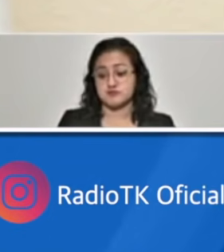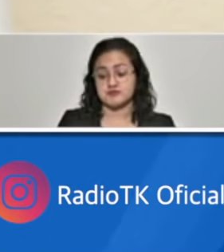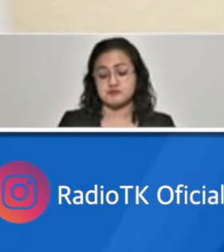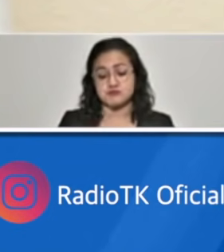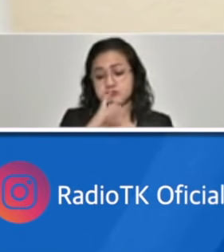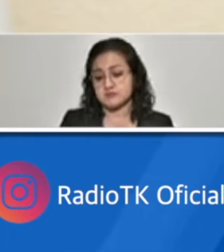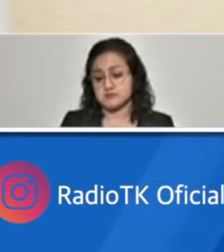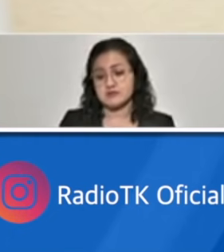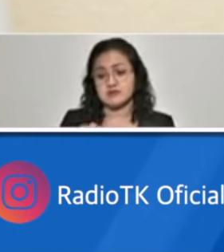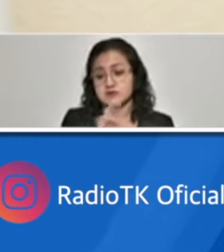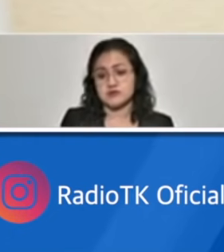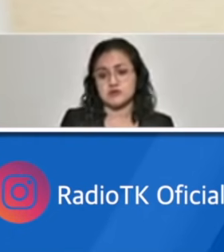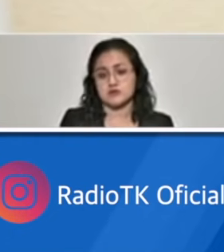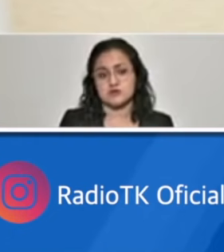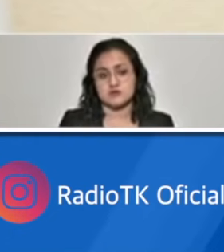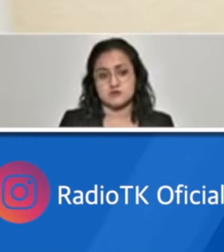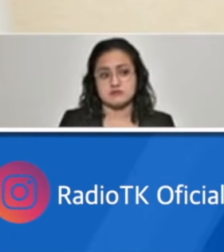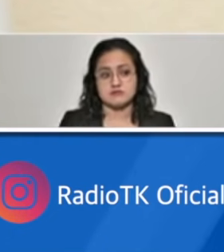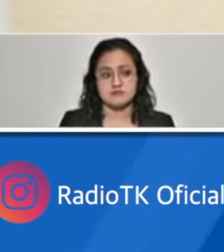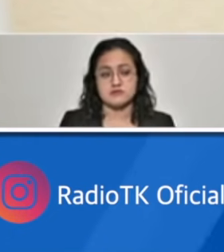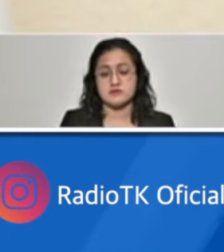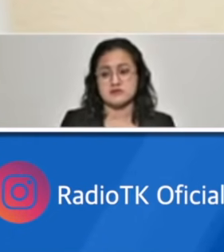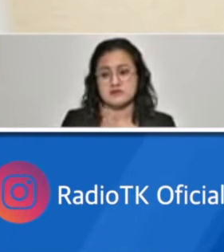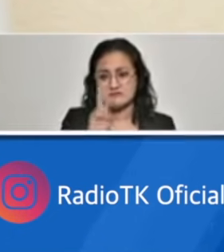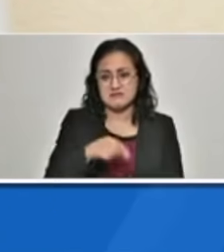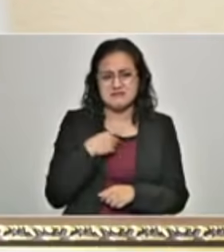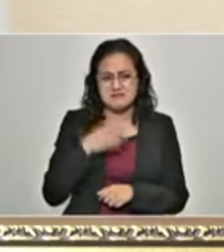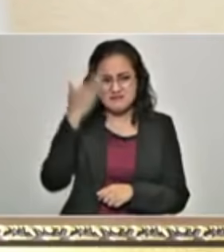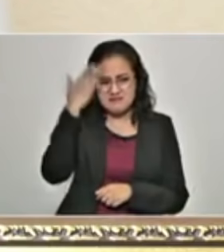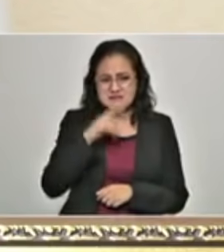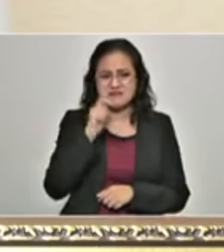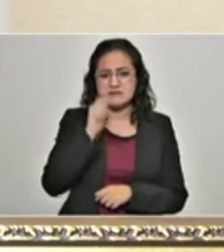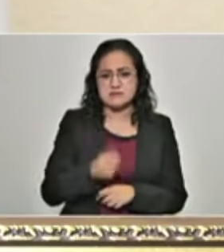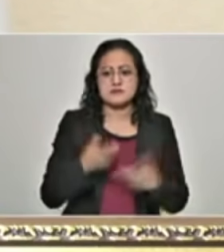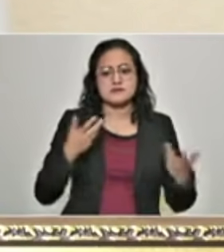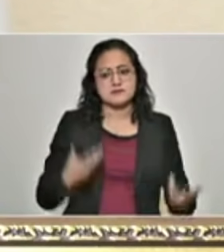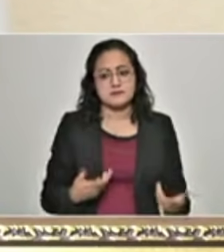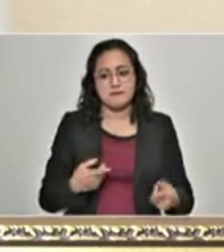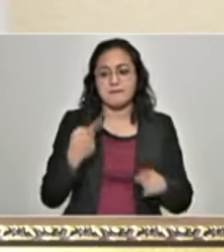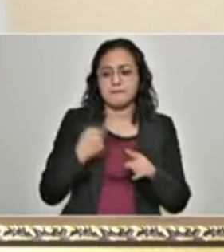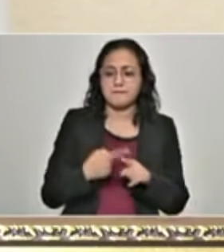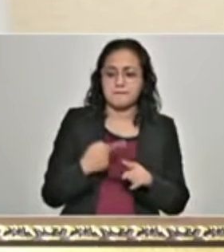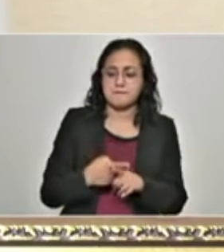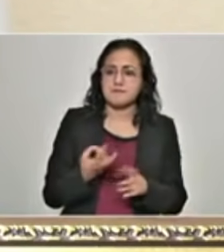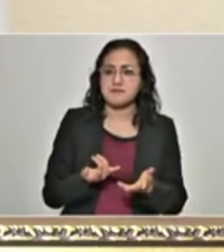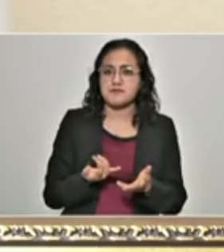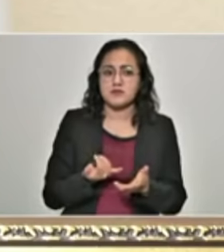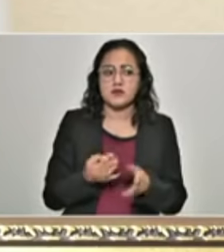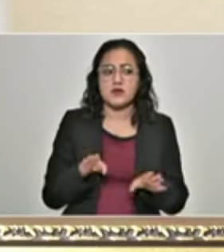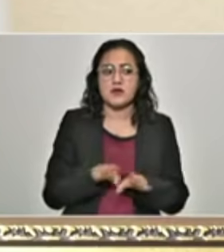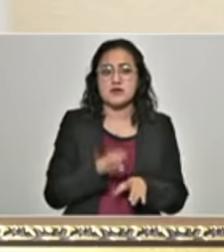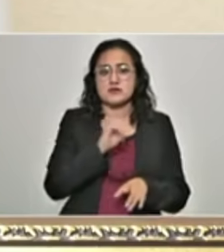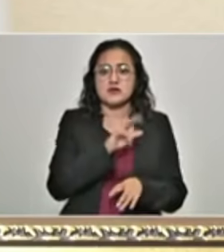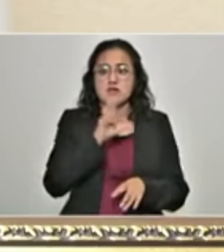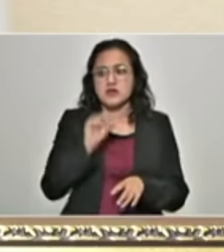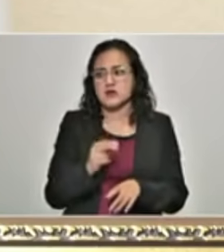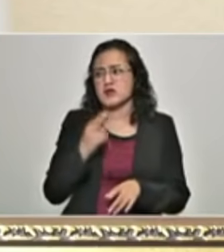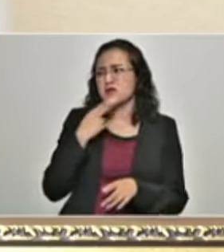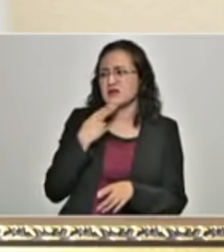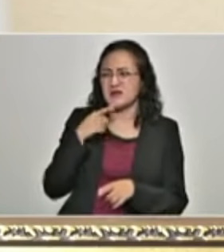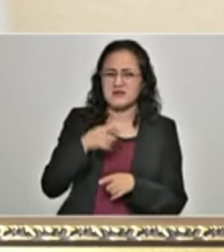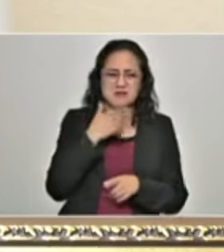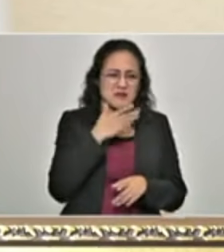esencial no porque yo la verdad ya ni sé el fundamento de las declaratorias de esenciales no esenciales